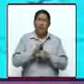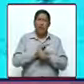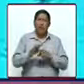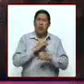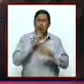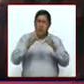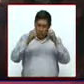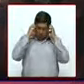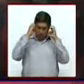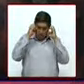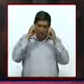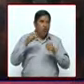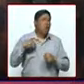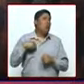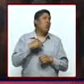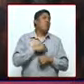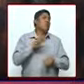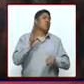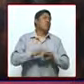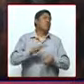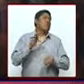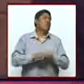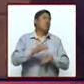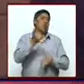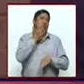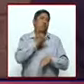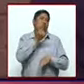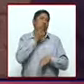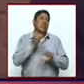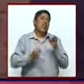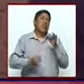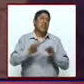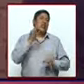de Educación. Vamos a llegar hasta las últimas consecuencias